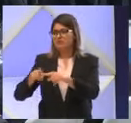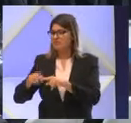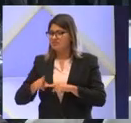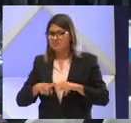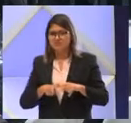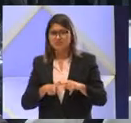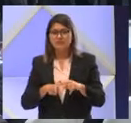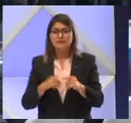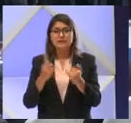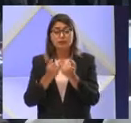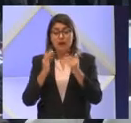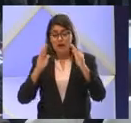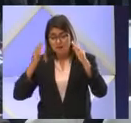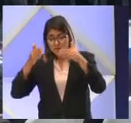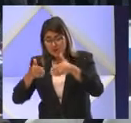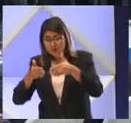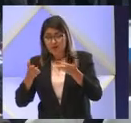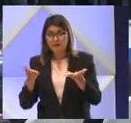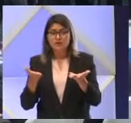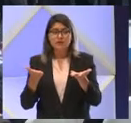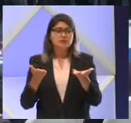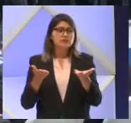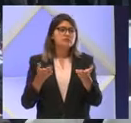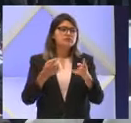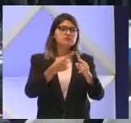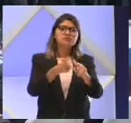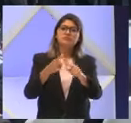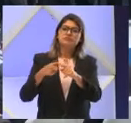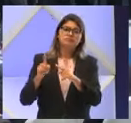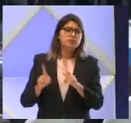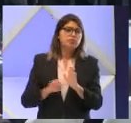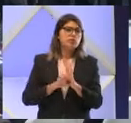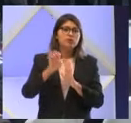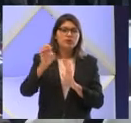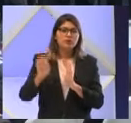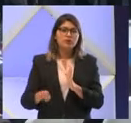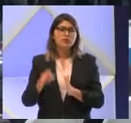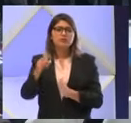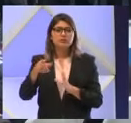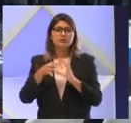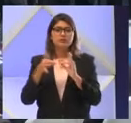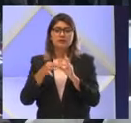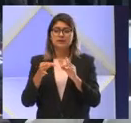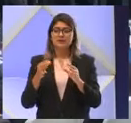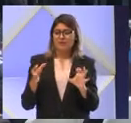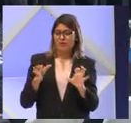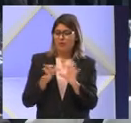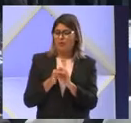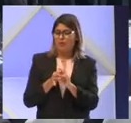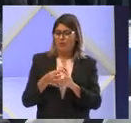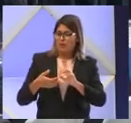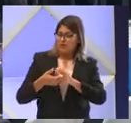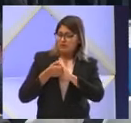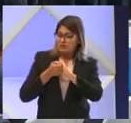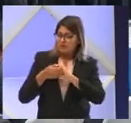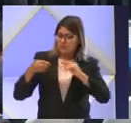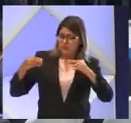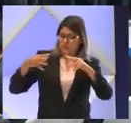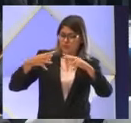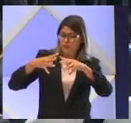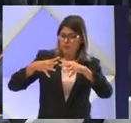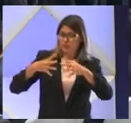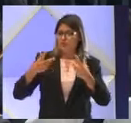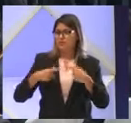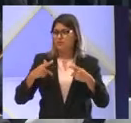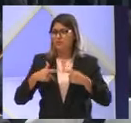otros enfoques también por ejemplo con por lo que hace a la compartición del espectro a la vigilancia del enforcement del que